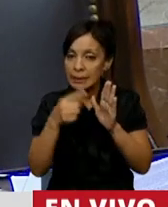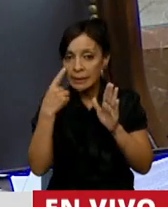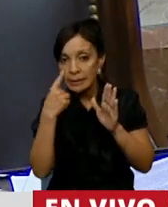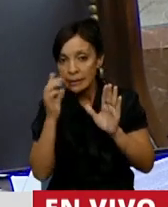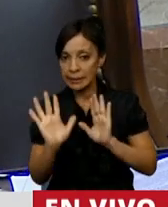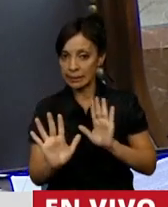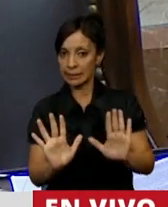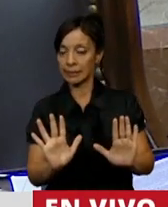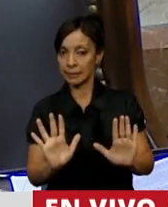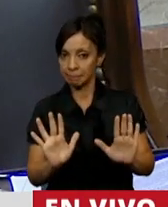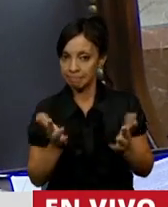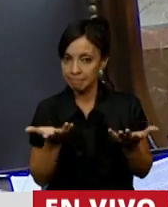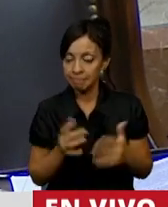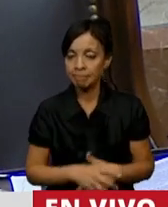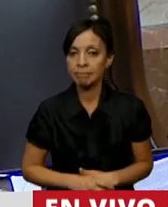delicada.